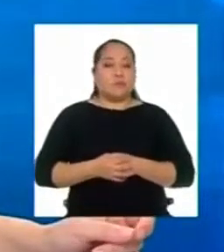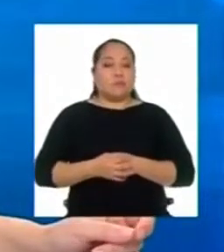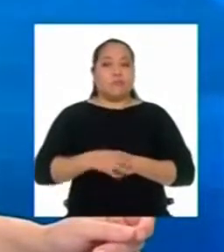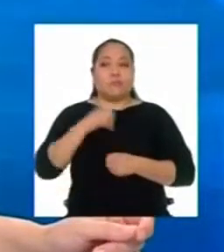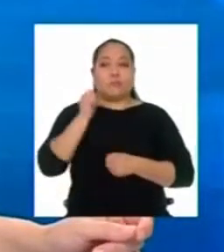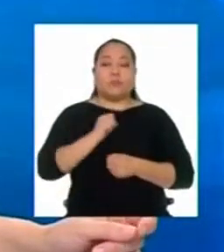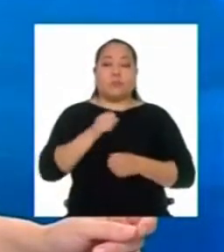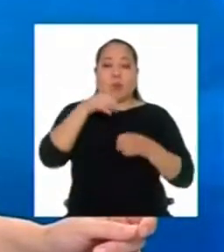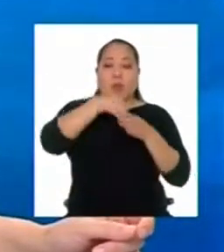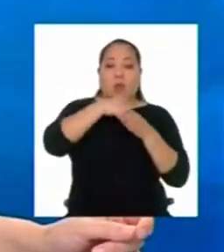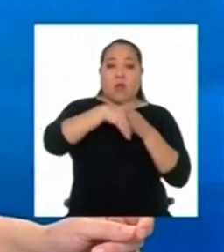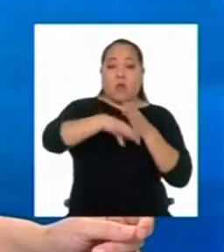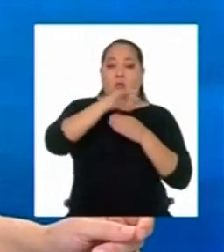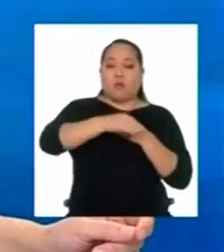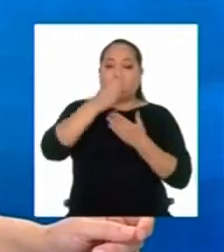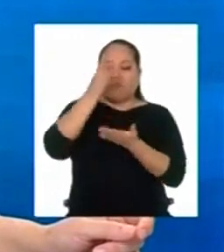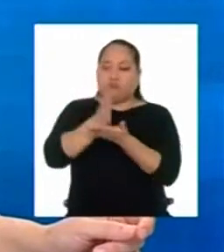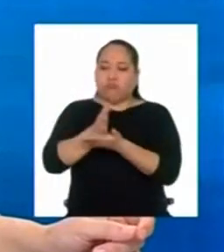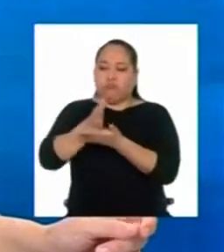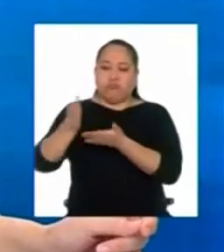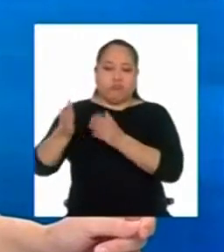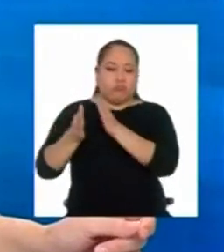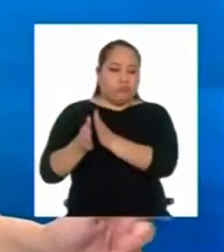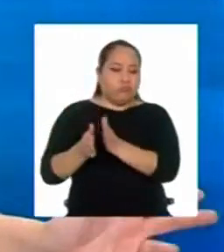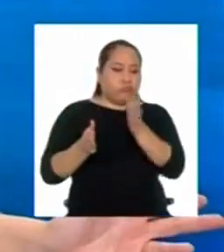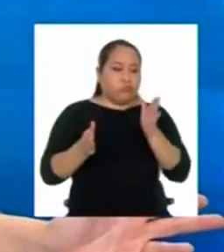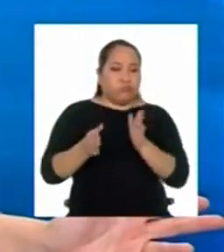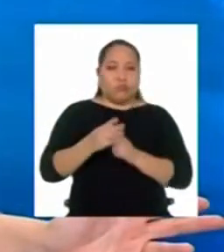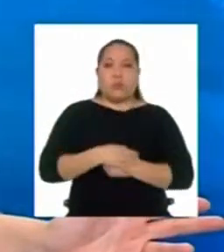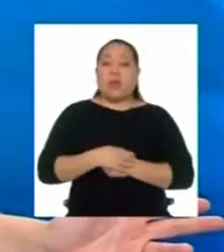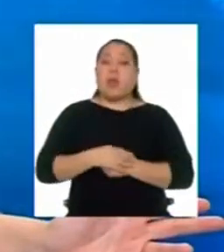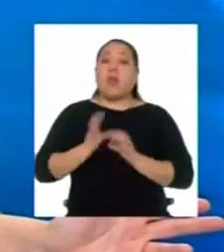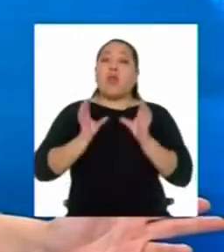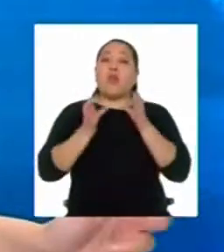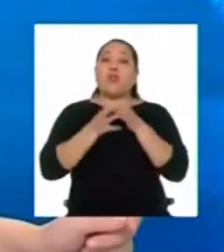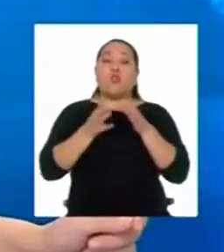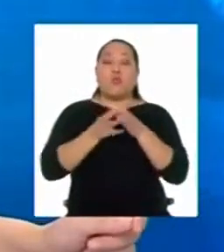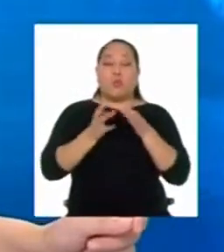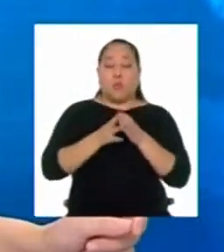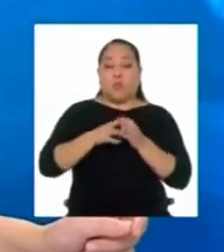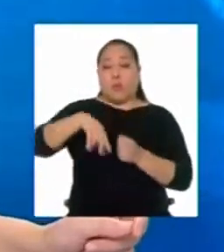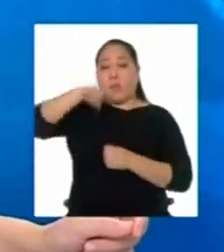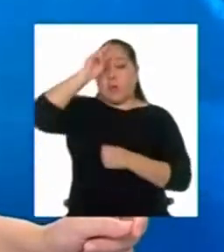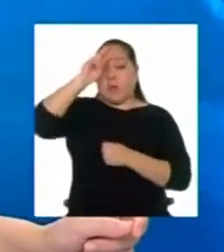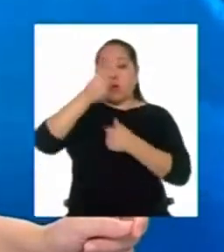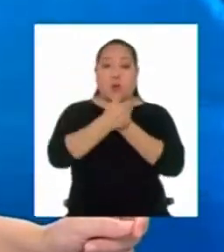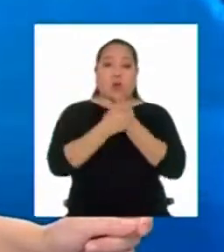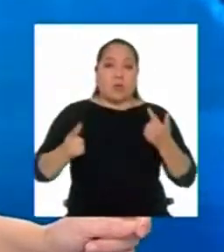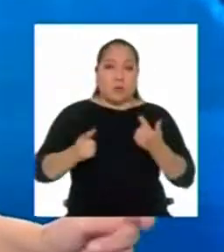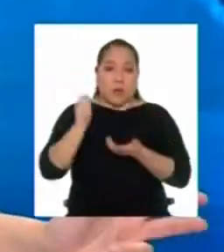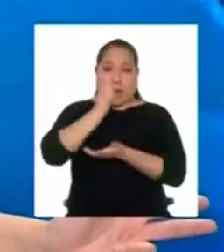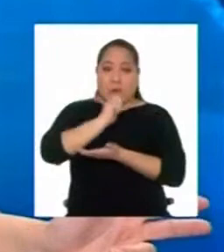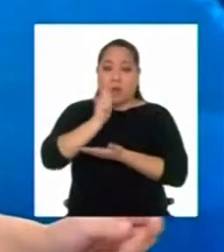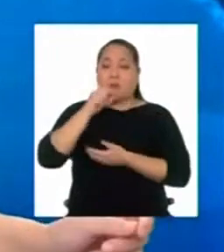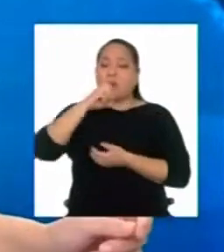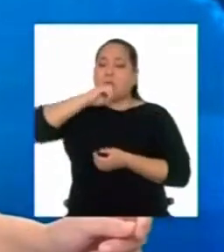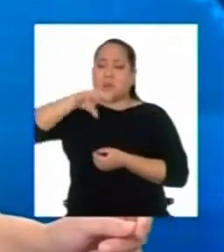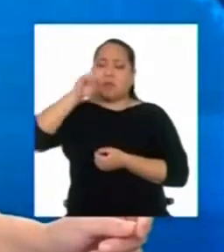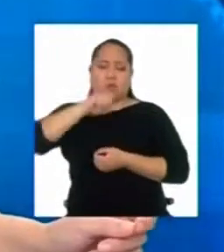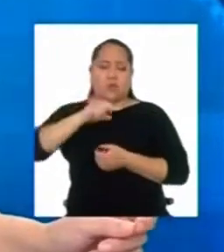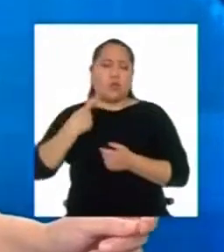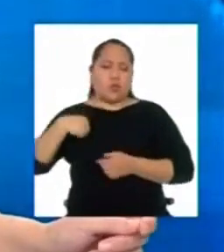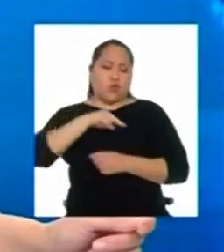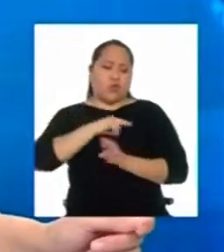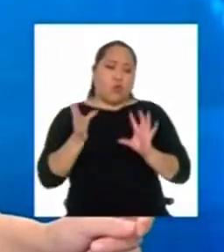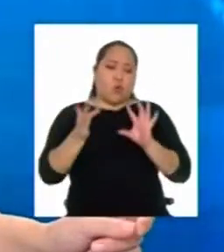a pesar del voto fraccionado en la cuestión de confianza, la bancada de Perú Libre asegura que se mantiene unida tras sostener una reunión técnica con